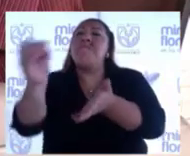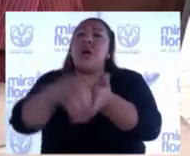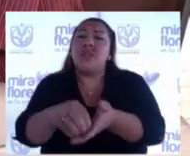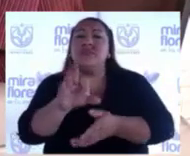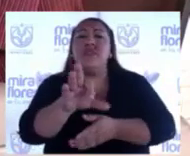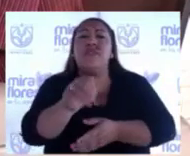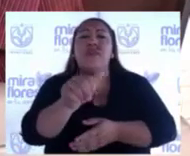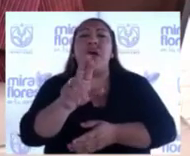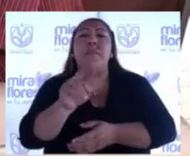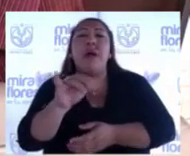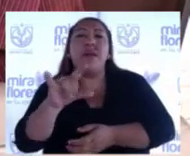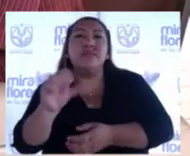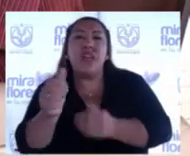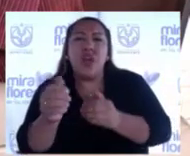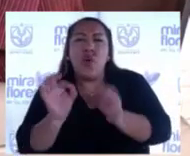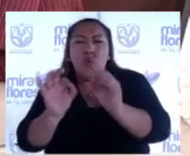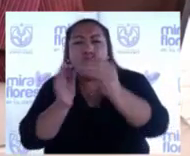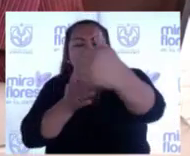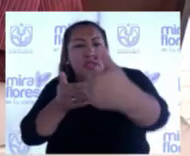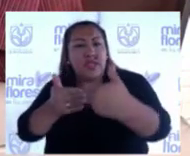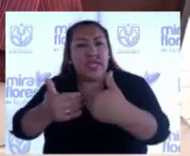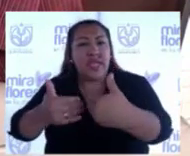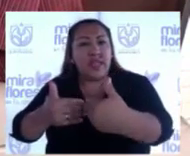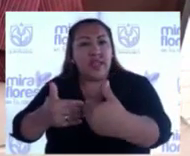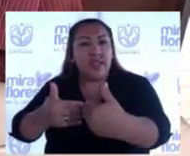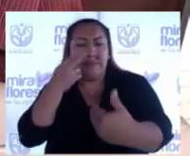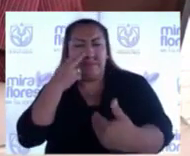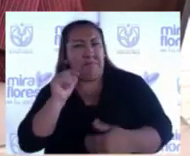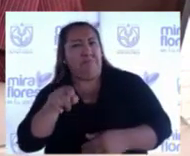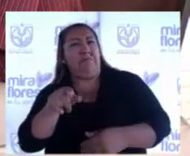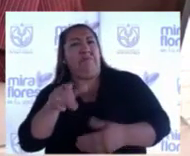farmacia, que está justo en la esquina,